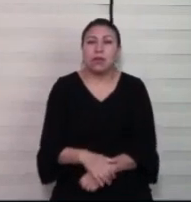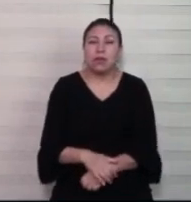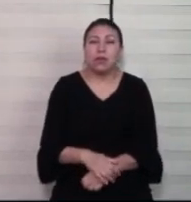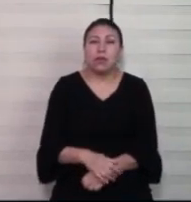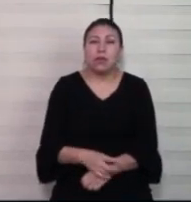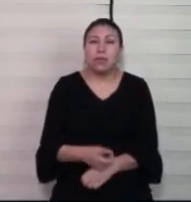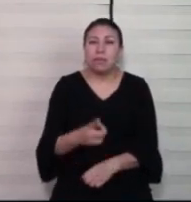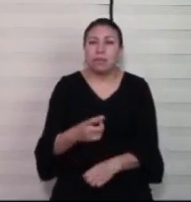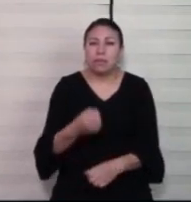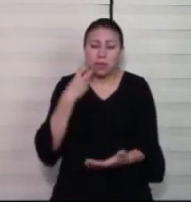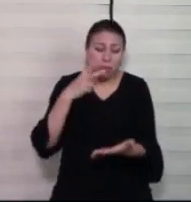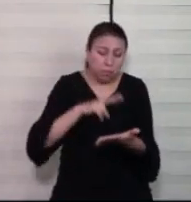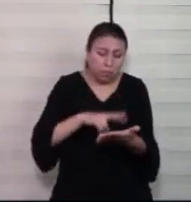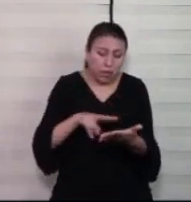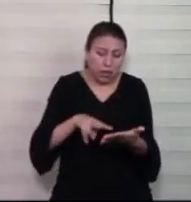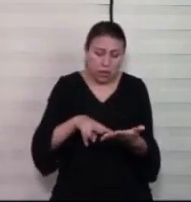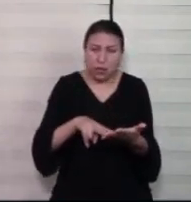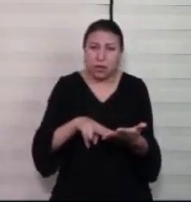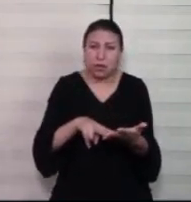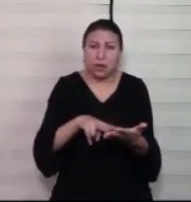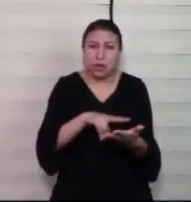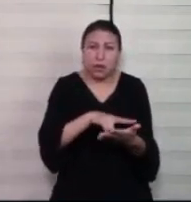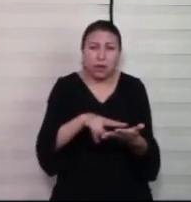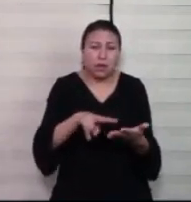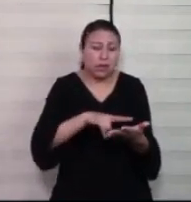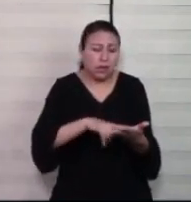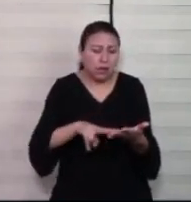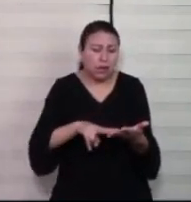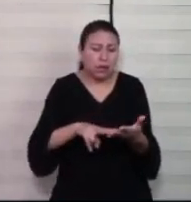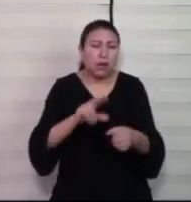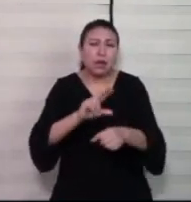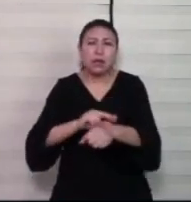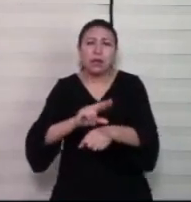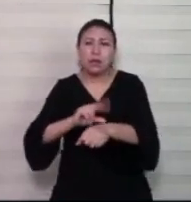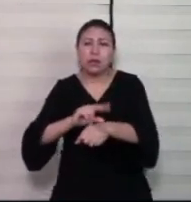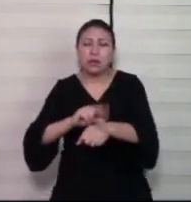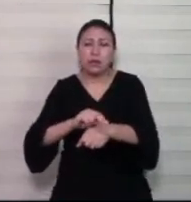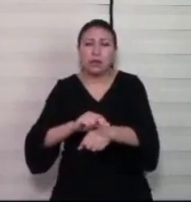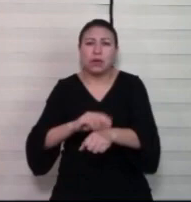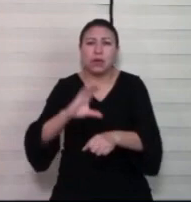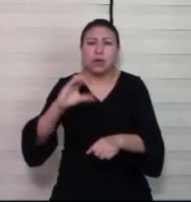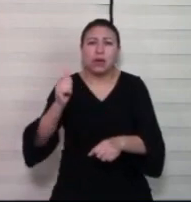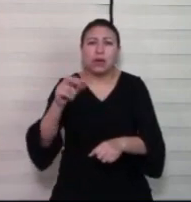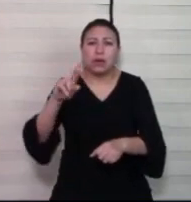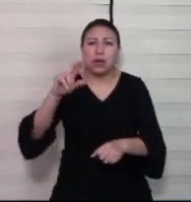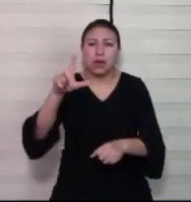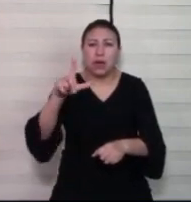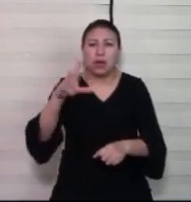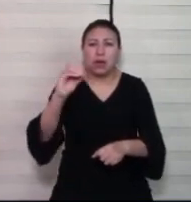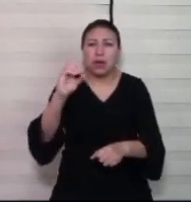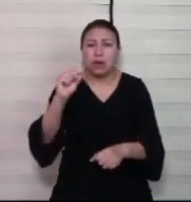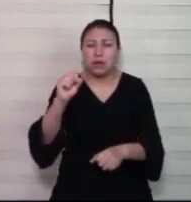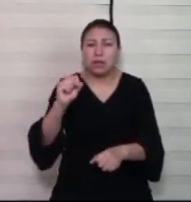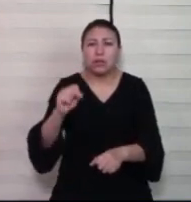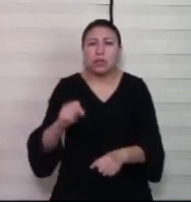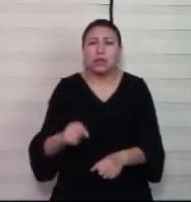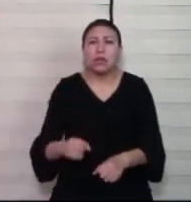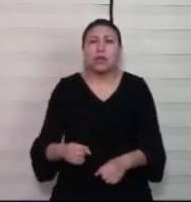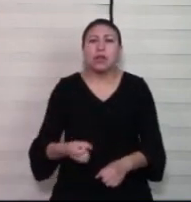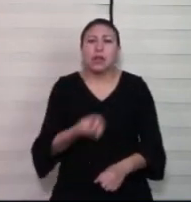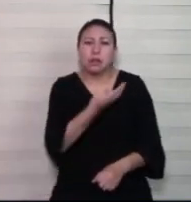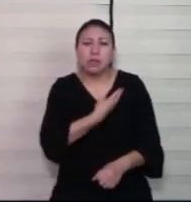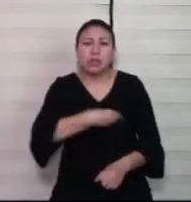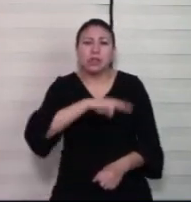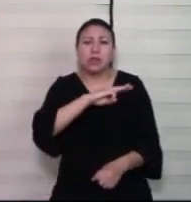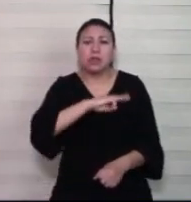Decía, leía pues en este folleto, el doctor Schmalenbach, Carlos Schmalenbach, quien fue misionero